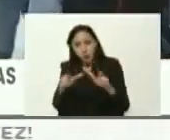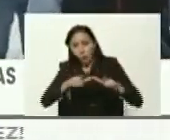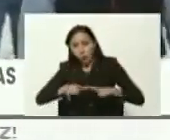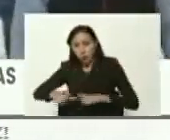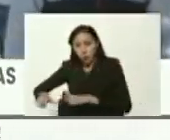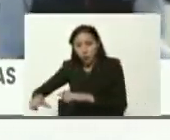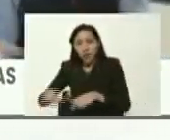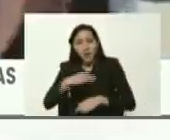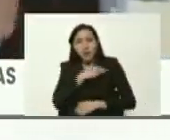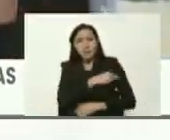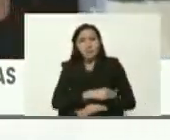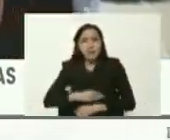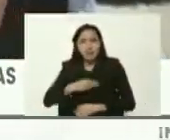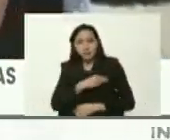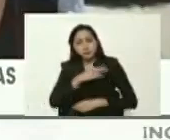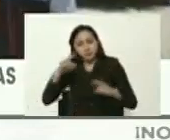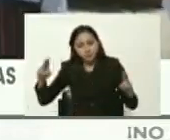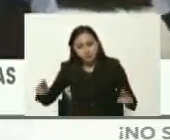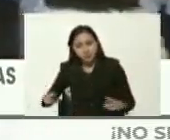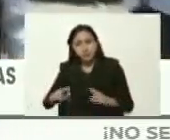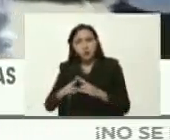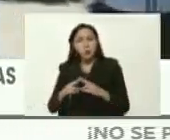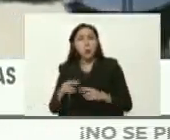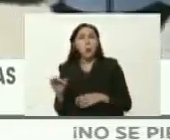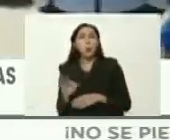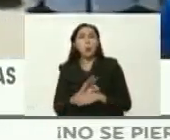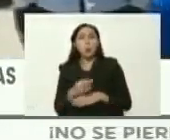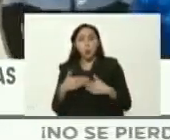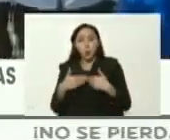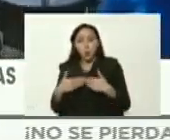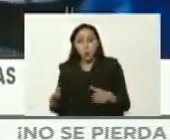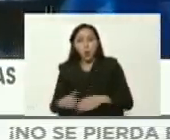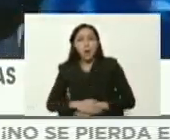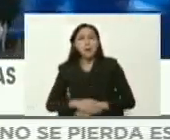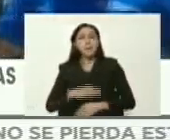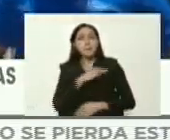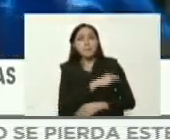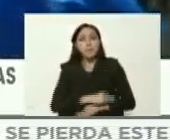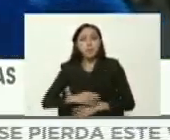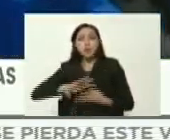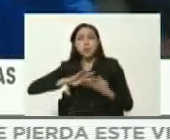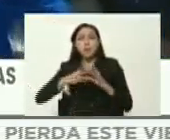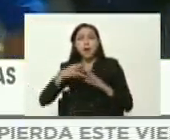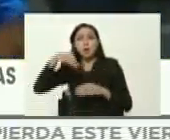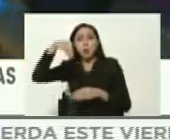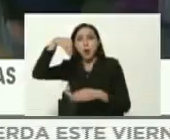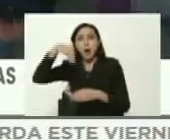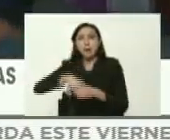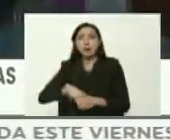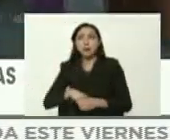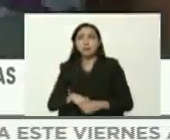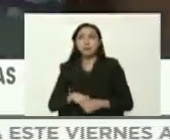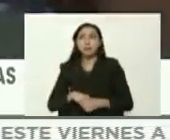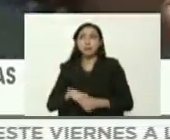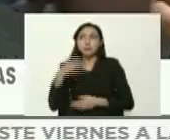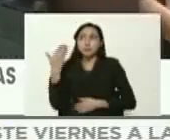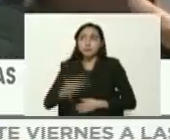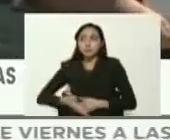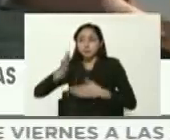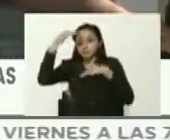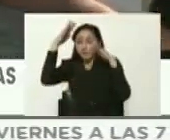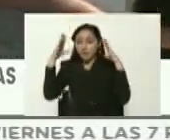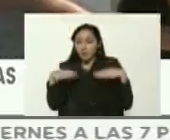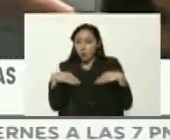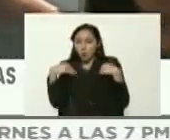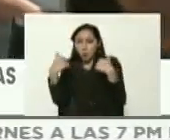las misiones se encontraran. Aquí funciona la misión Barrio Adentro, uno de los principales centros de atención integral que